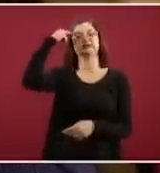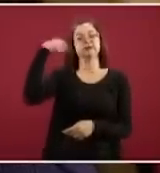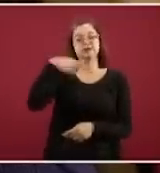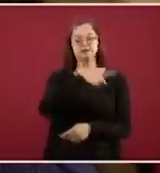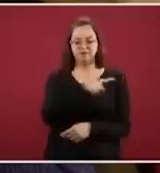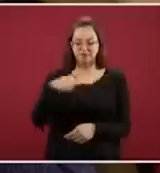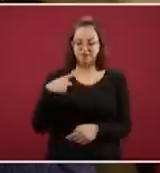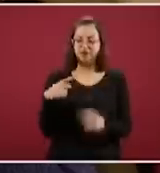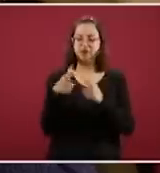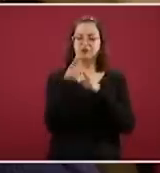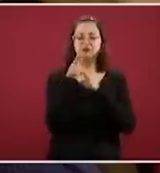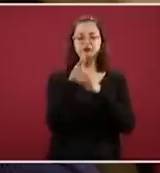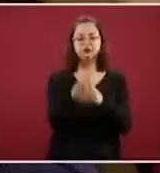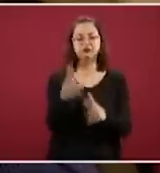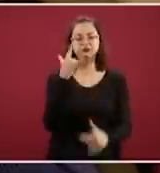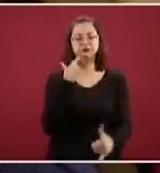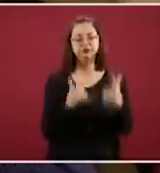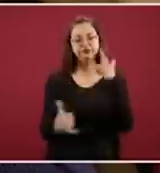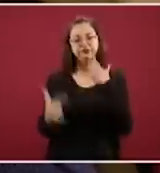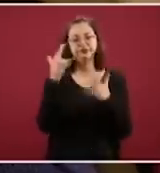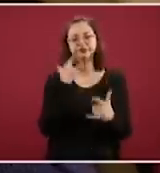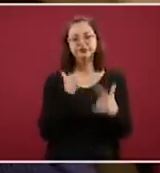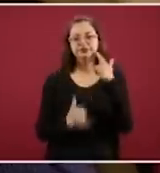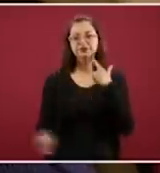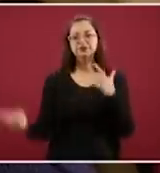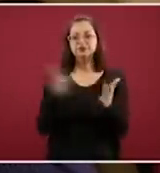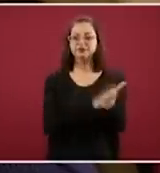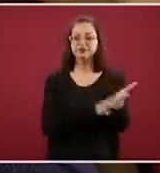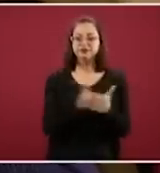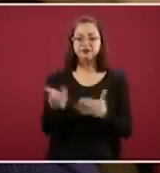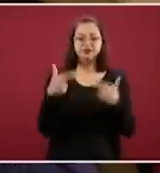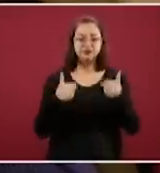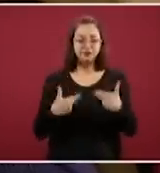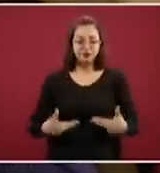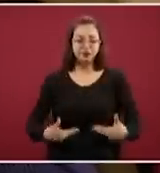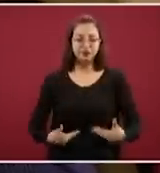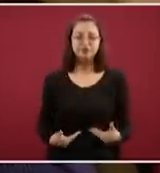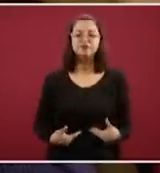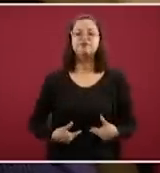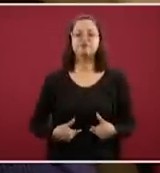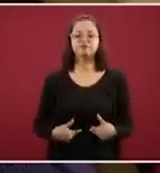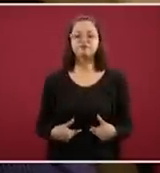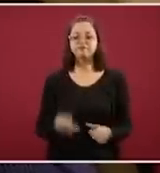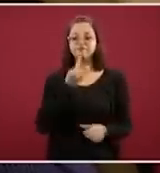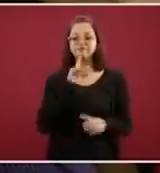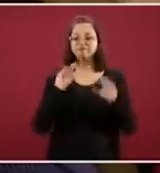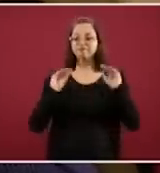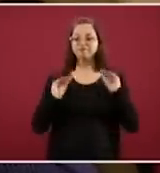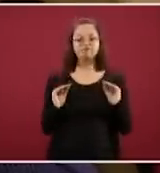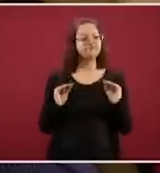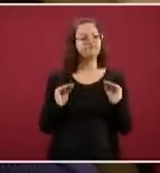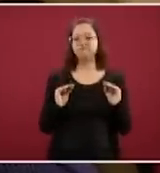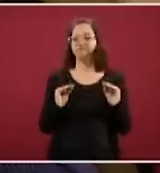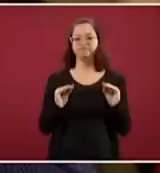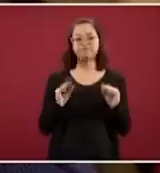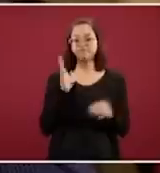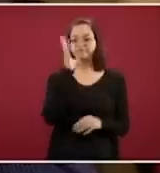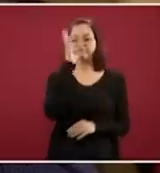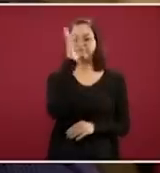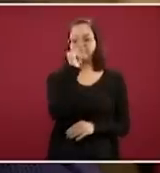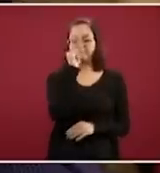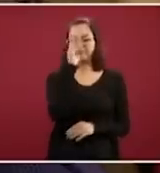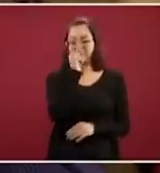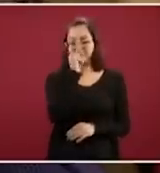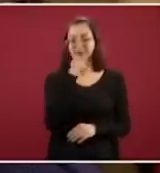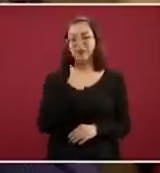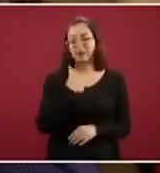debo seguir luchando por los derechos humanos. No puedo quedar callada cuando conozco